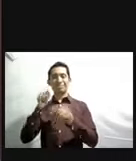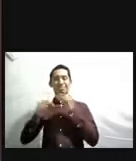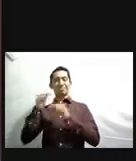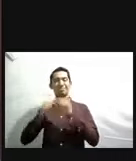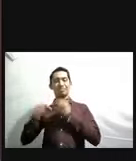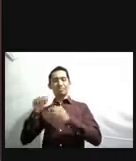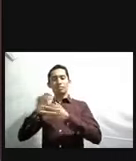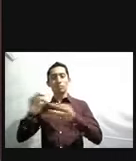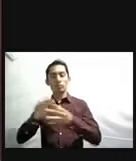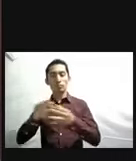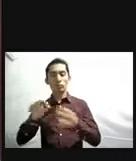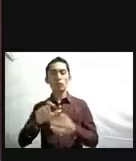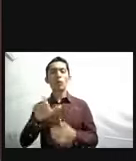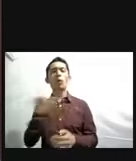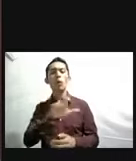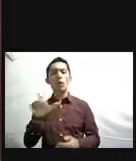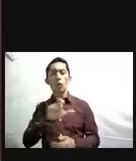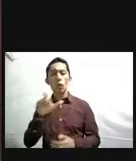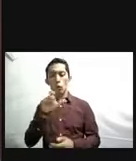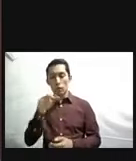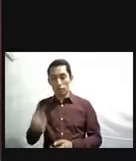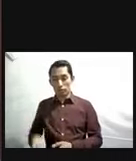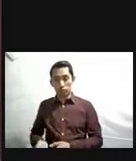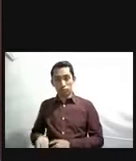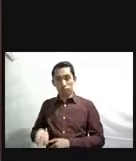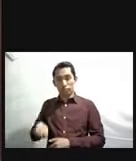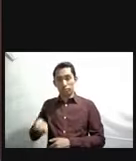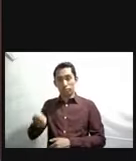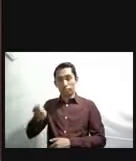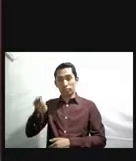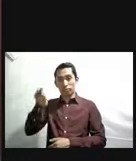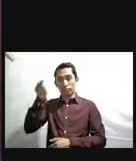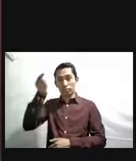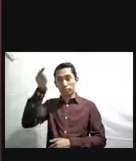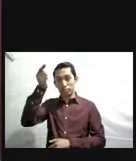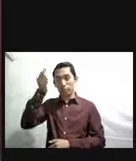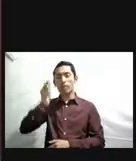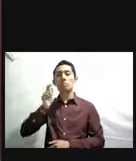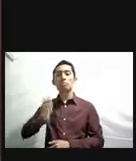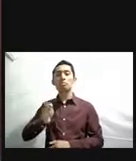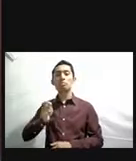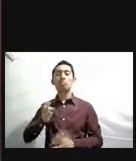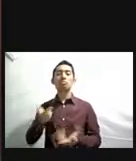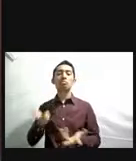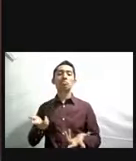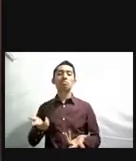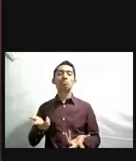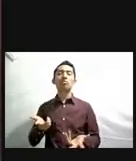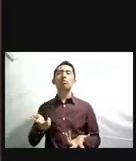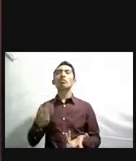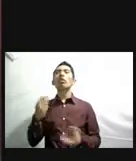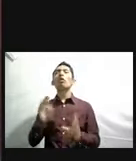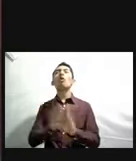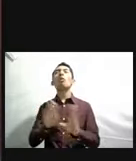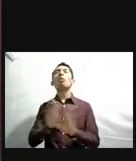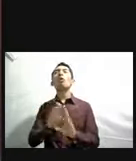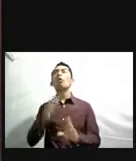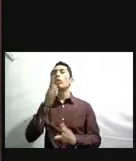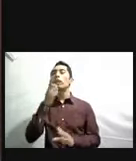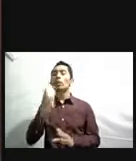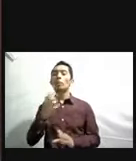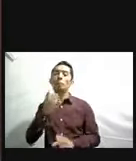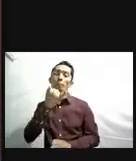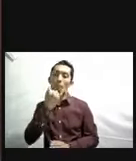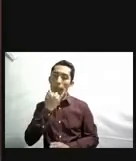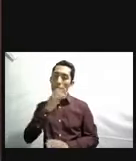cuando crecemos y hemos estado acostumbrados a la, le voy a decir así, con todo respeto, pero es a